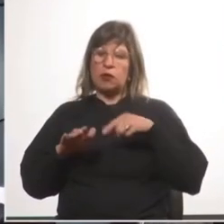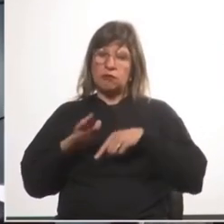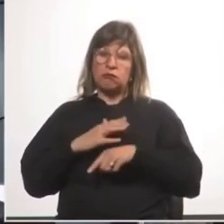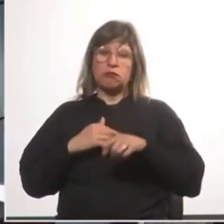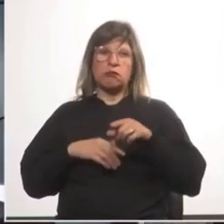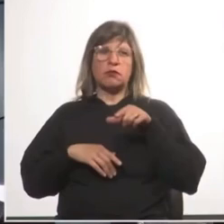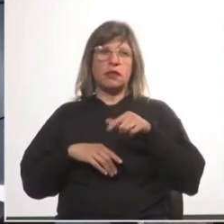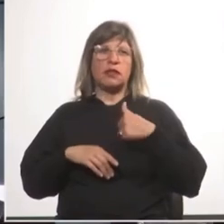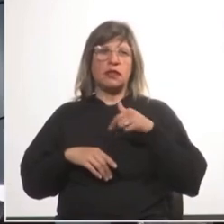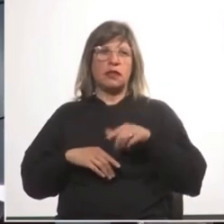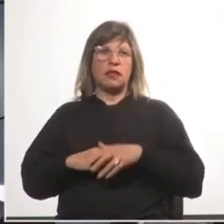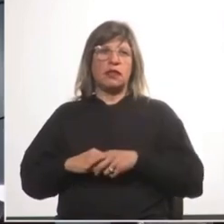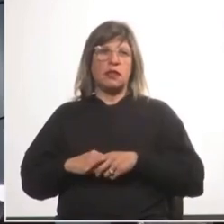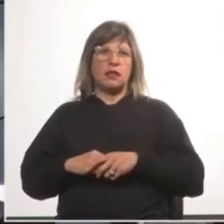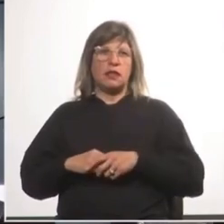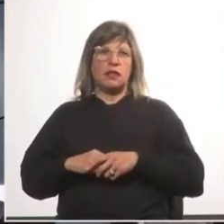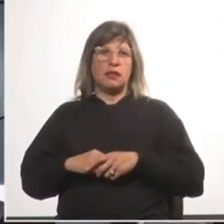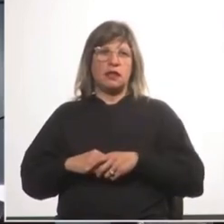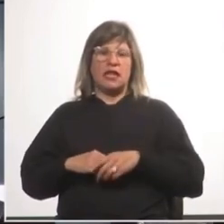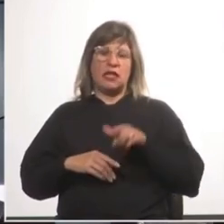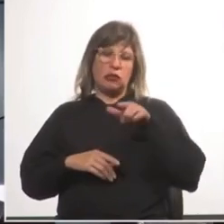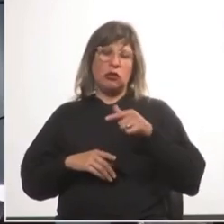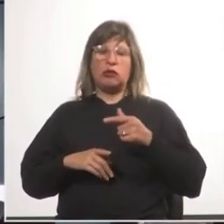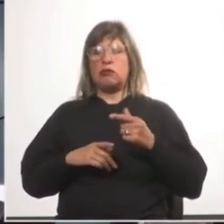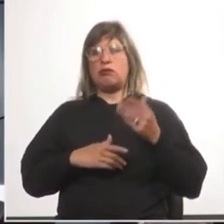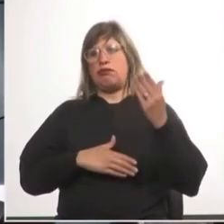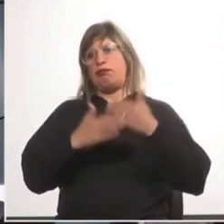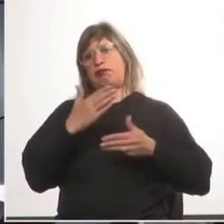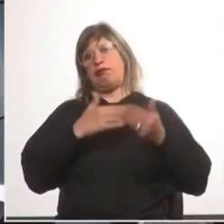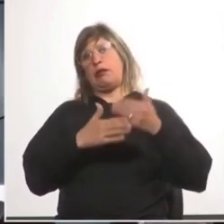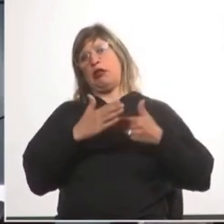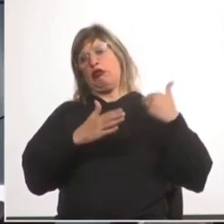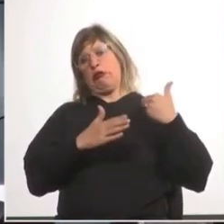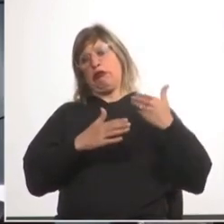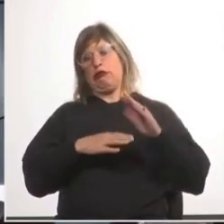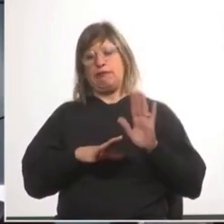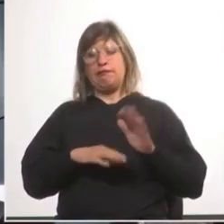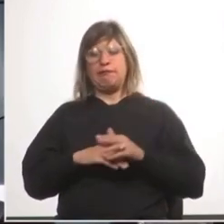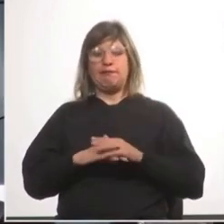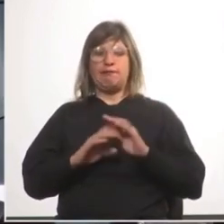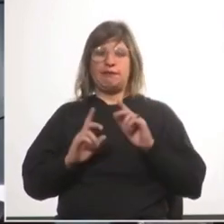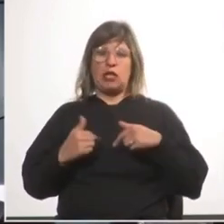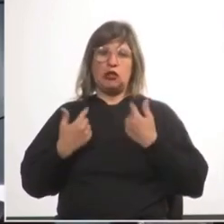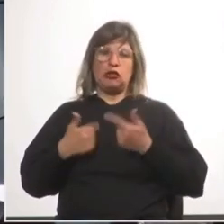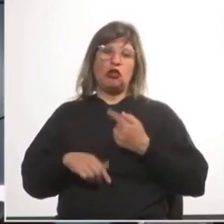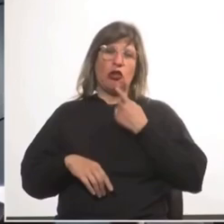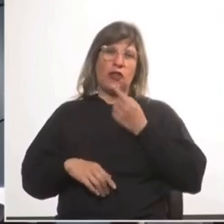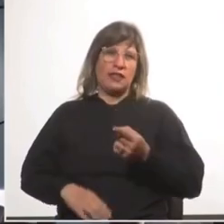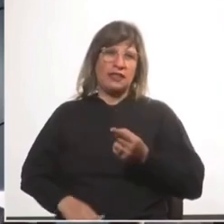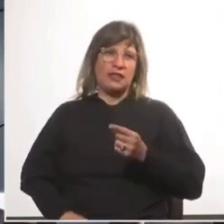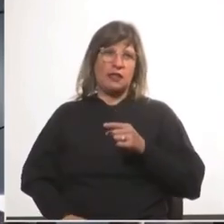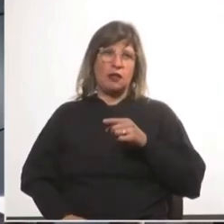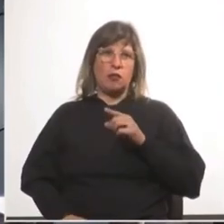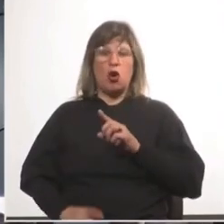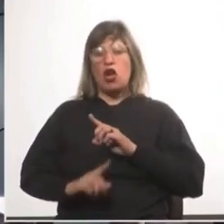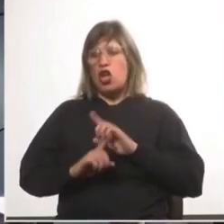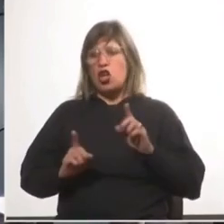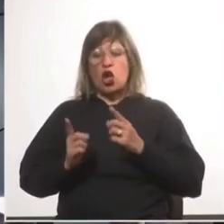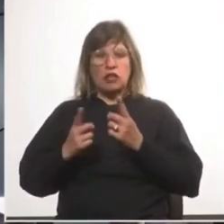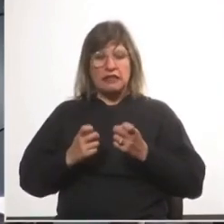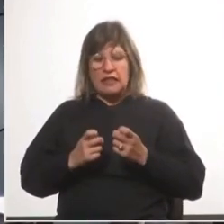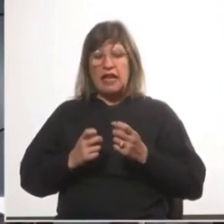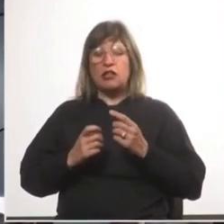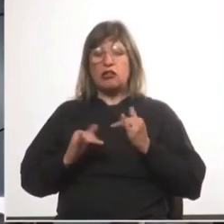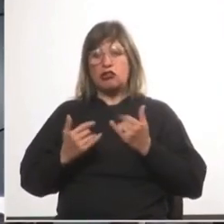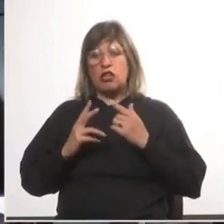es un enorme retroceso. Nosotros decimos que es innecesario, lo hemos